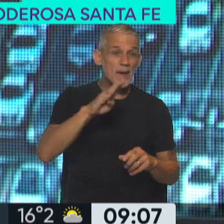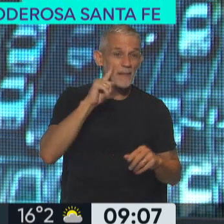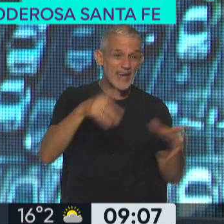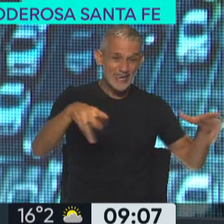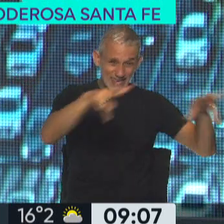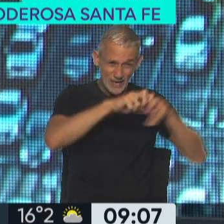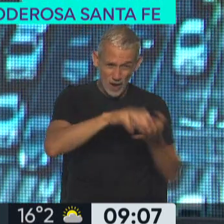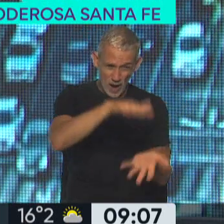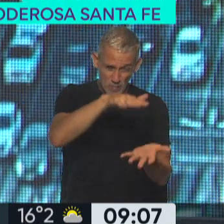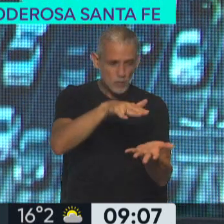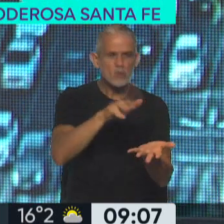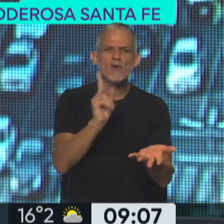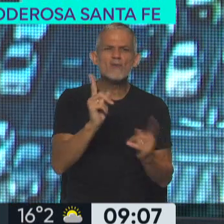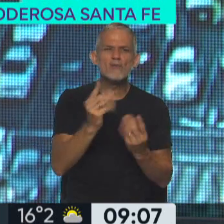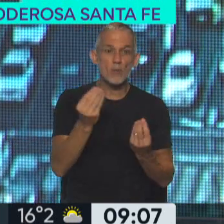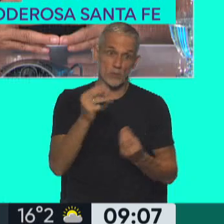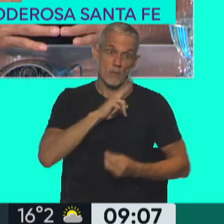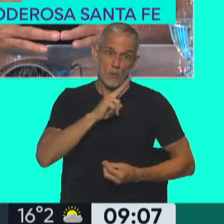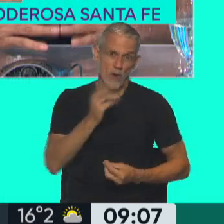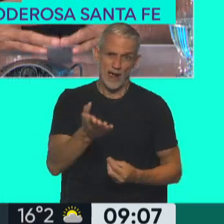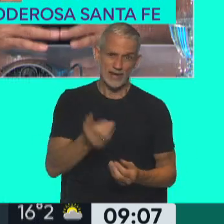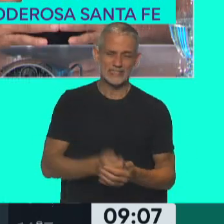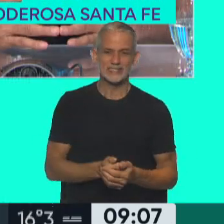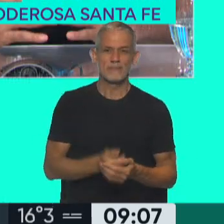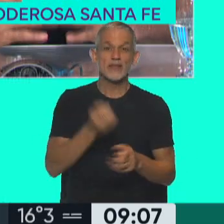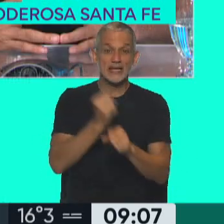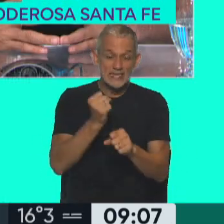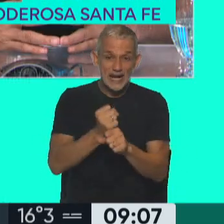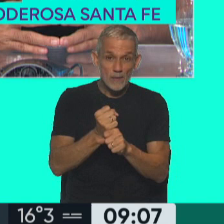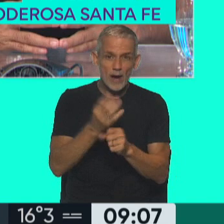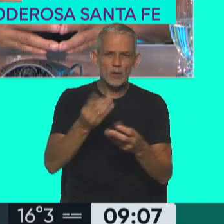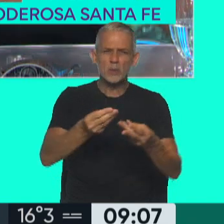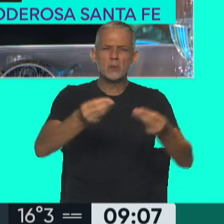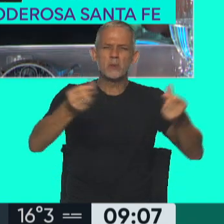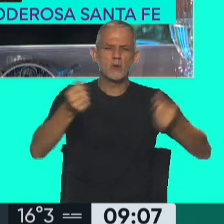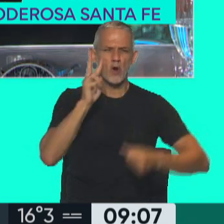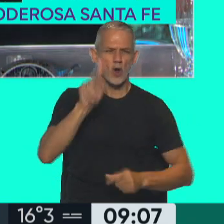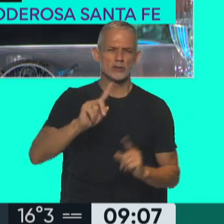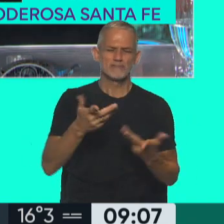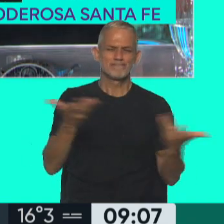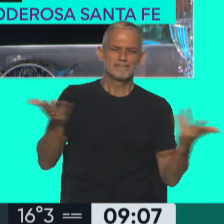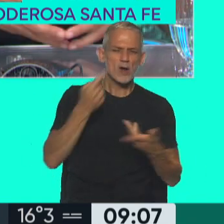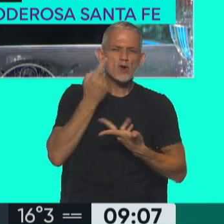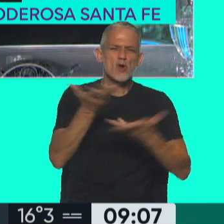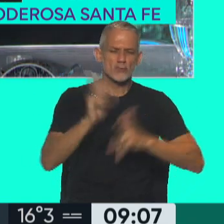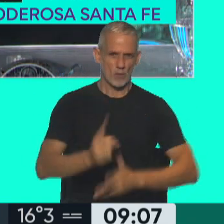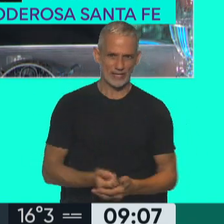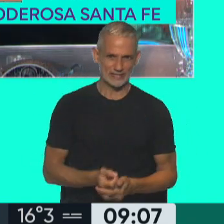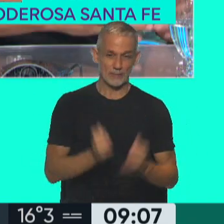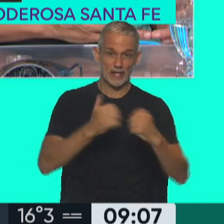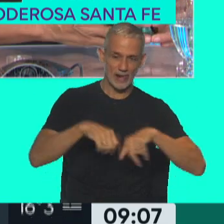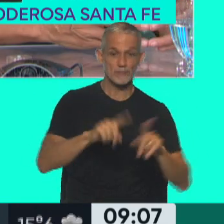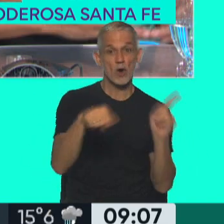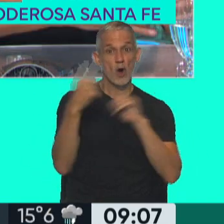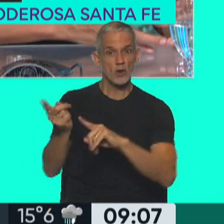de este país es sostenido por las mujeres, un trabajo que está invisibilizado. Y sobre esa invisibilización está la